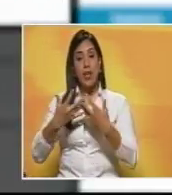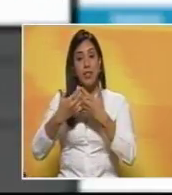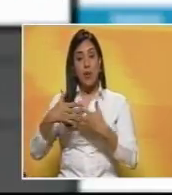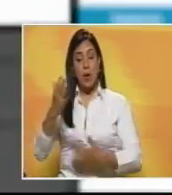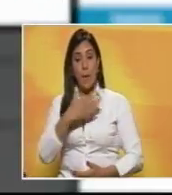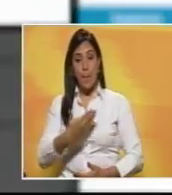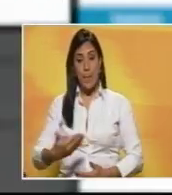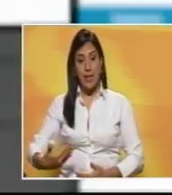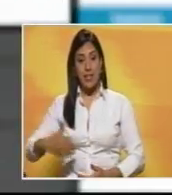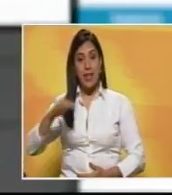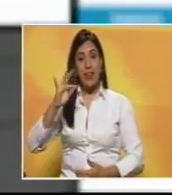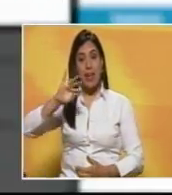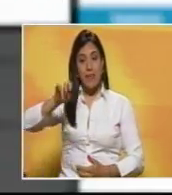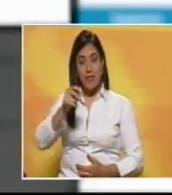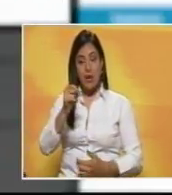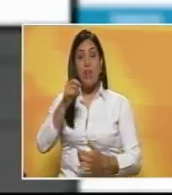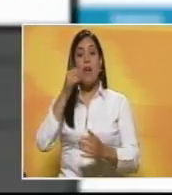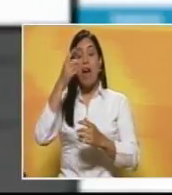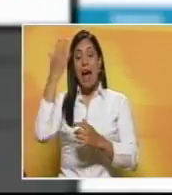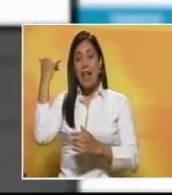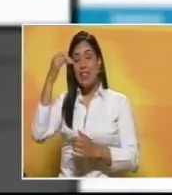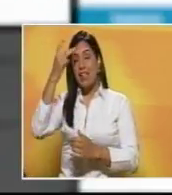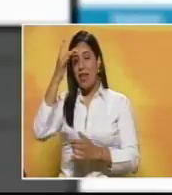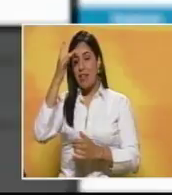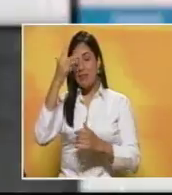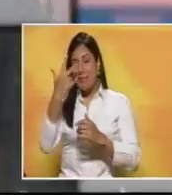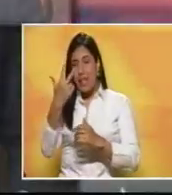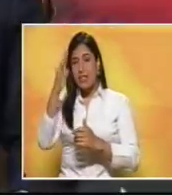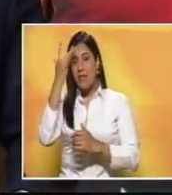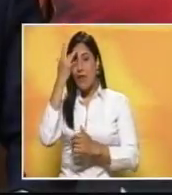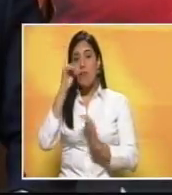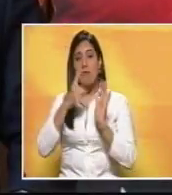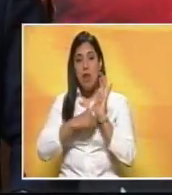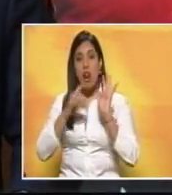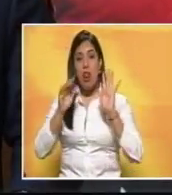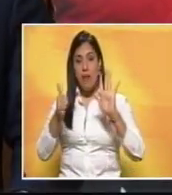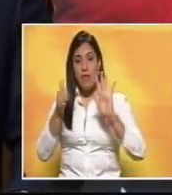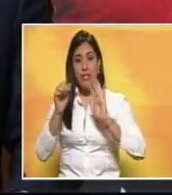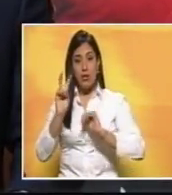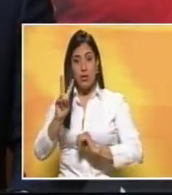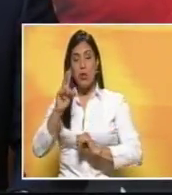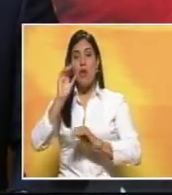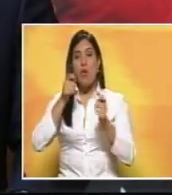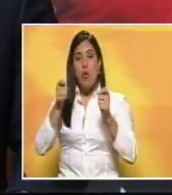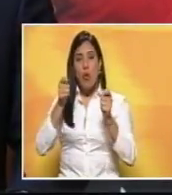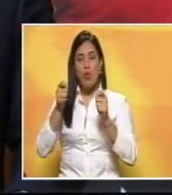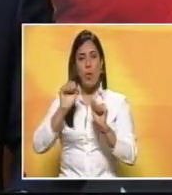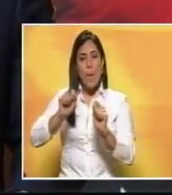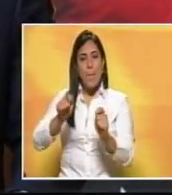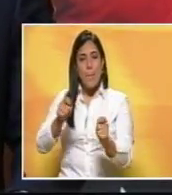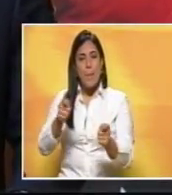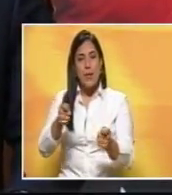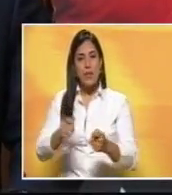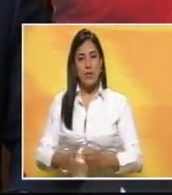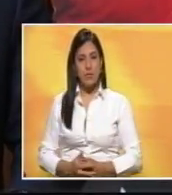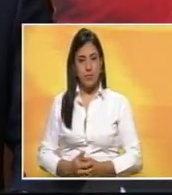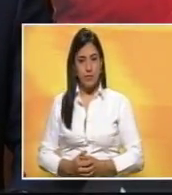estadounidense John F. Kennedy un 3 de febrero de 1962 como una medida de presión.